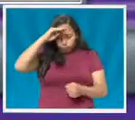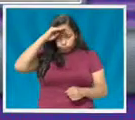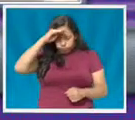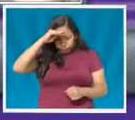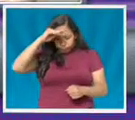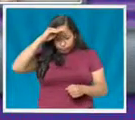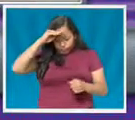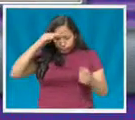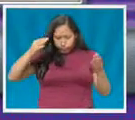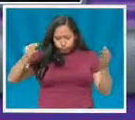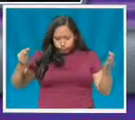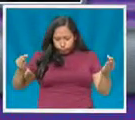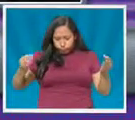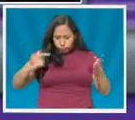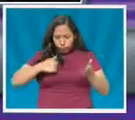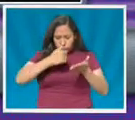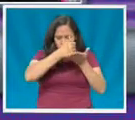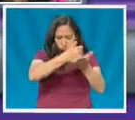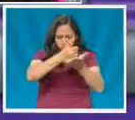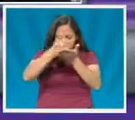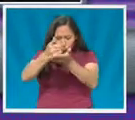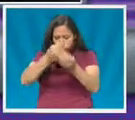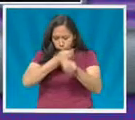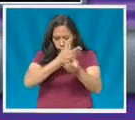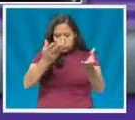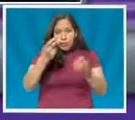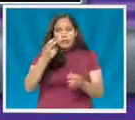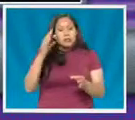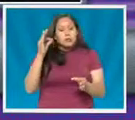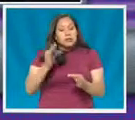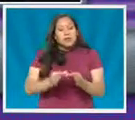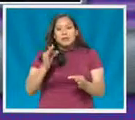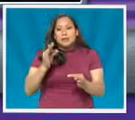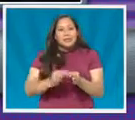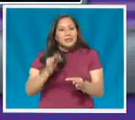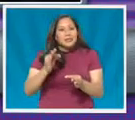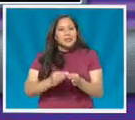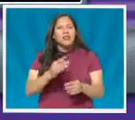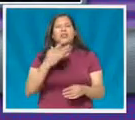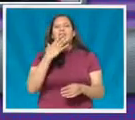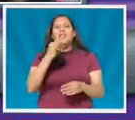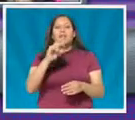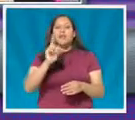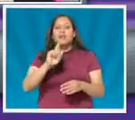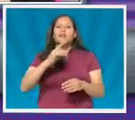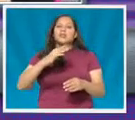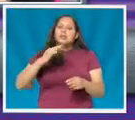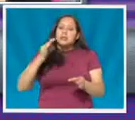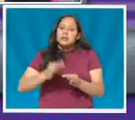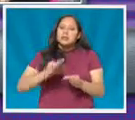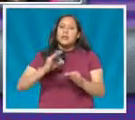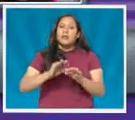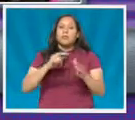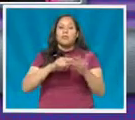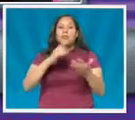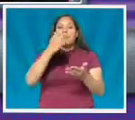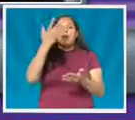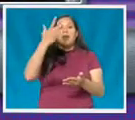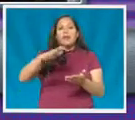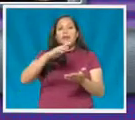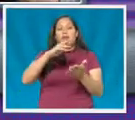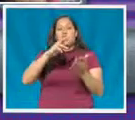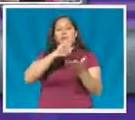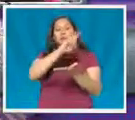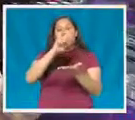para poder compartir con el resto. Esto implica una disciplina muy fuerte, claro, porque es un poco como el decálogo al que estamos acostumbrados